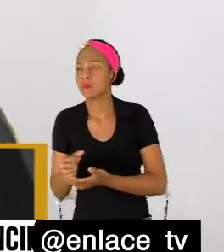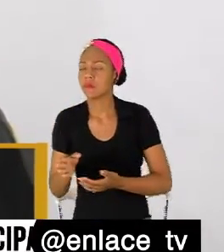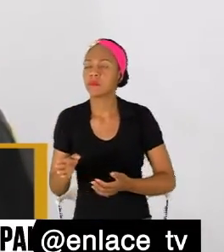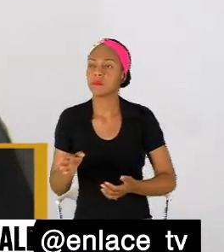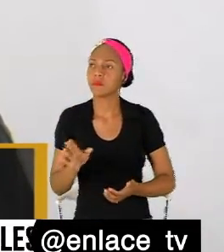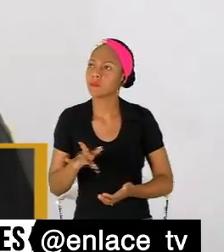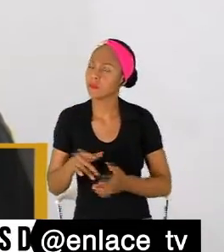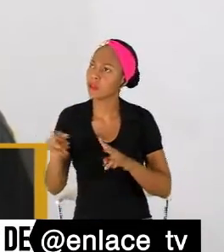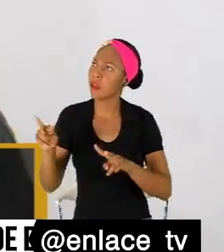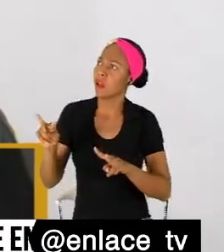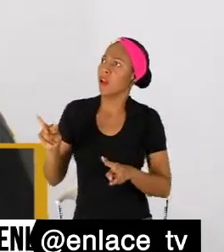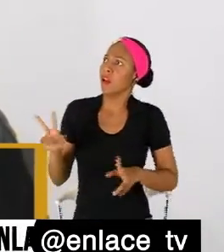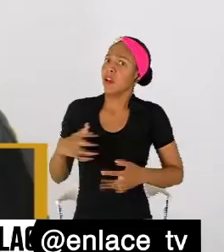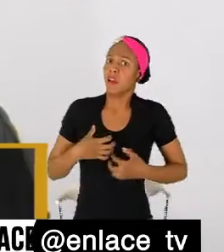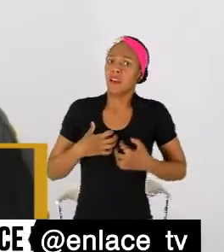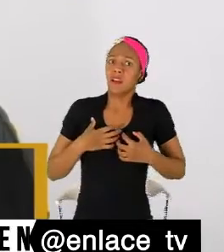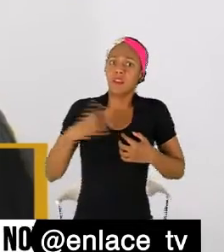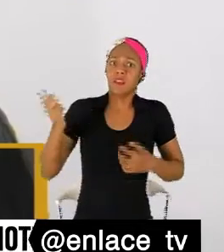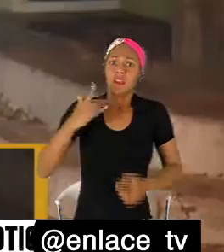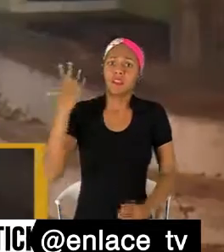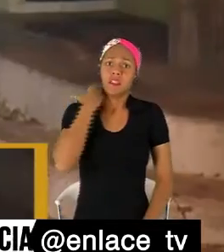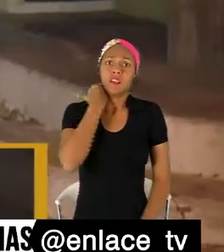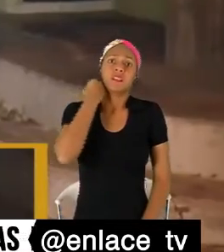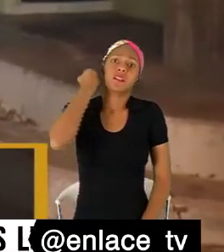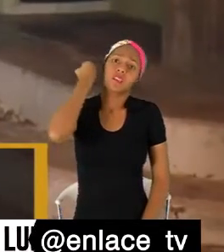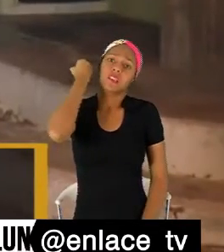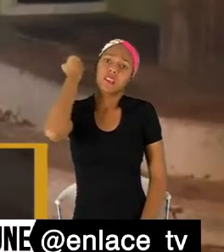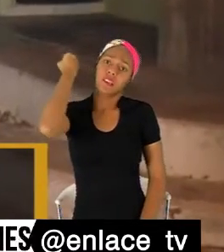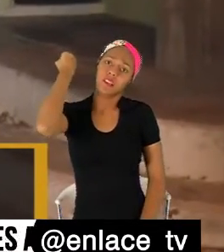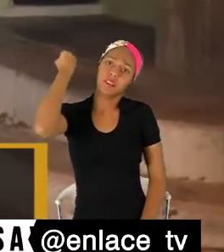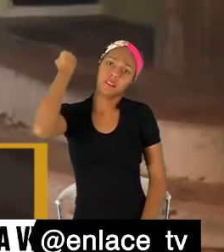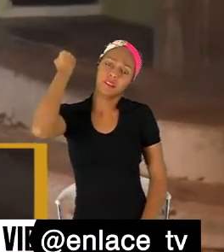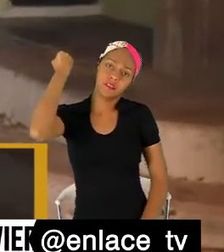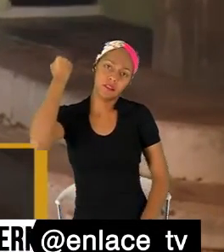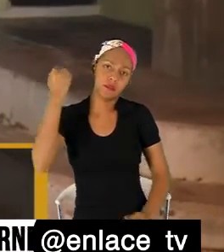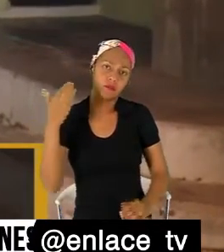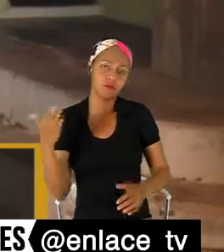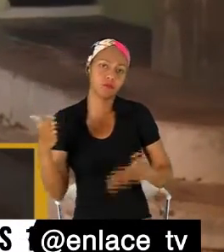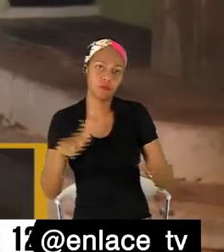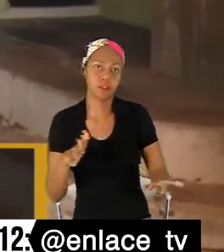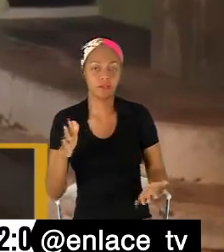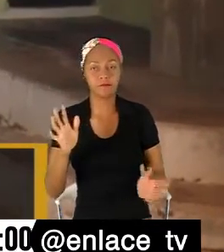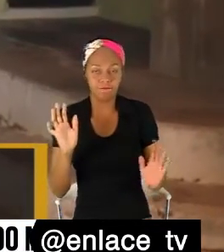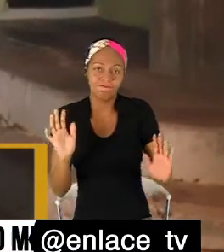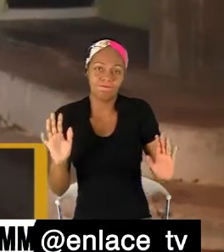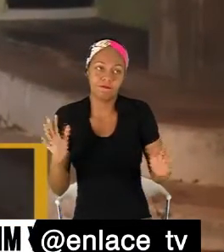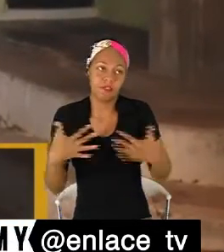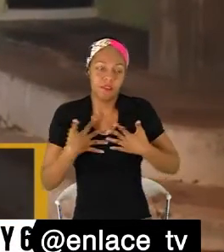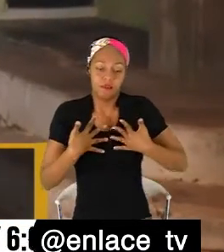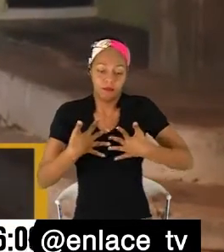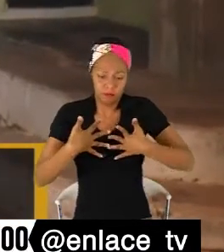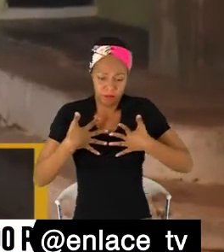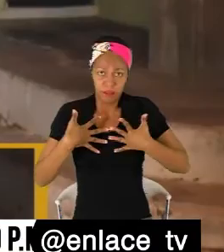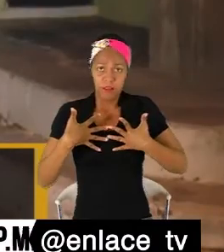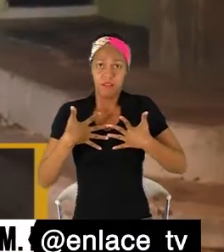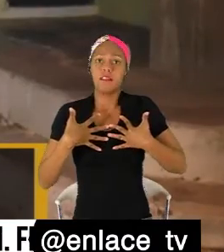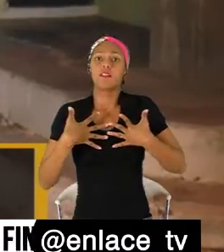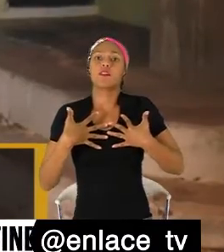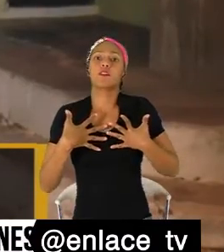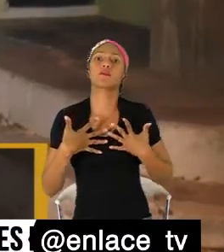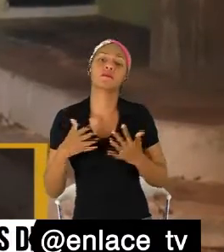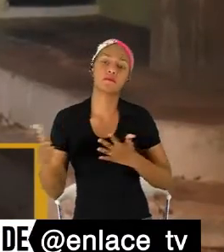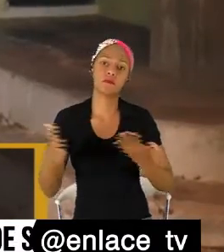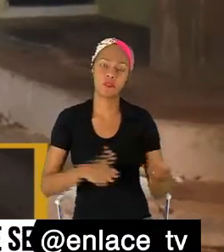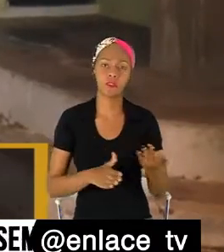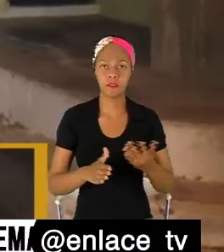suspendido con un cable. Pues muere obviamente por asfixia y pues estamos determinando pues las